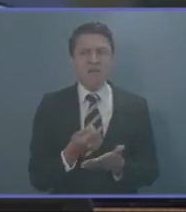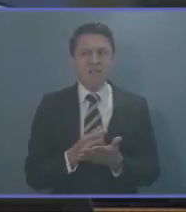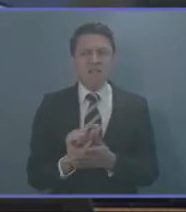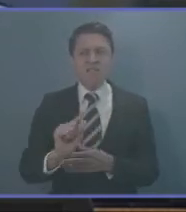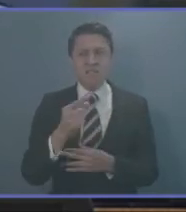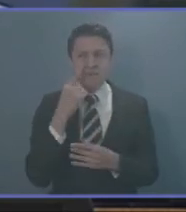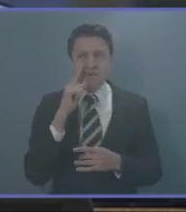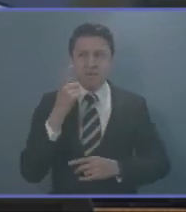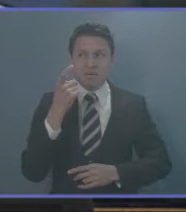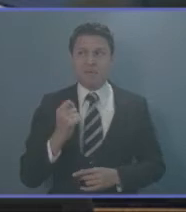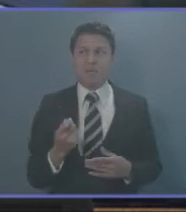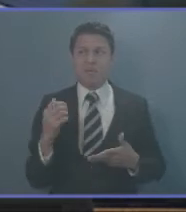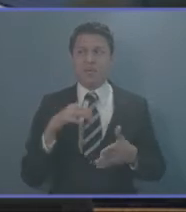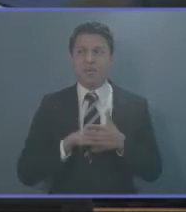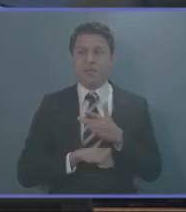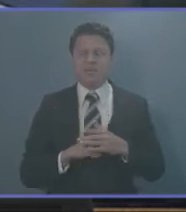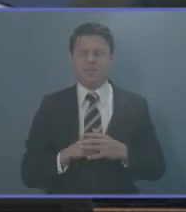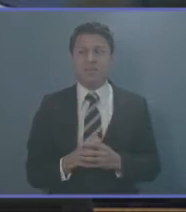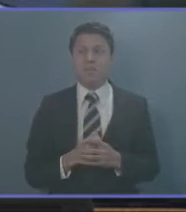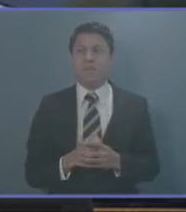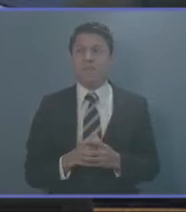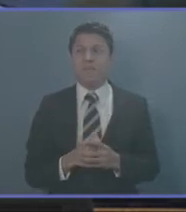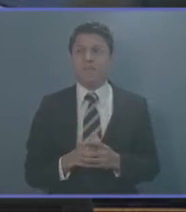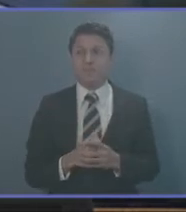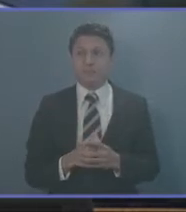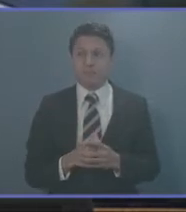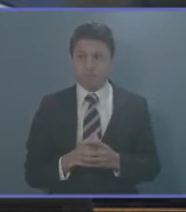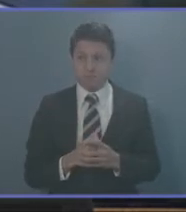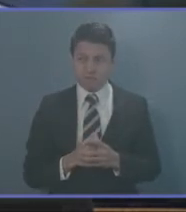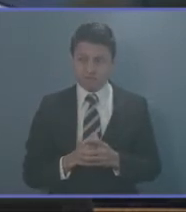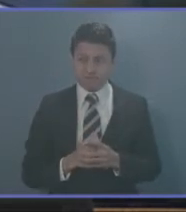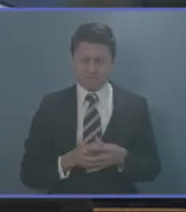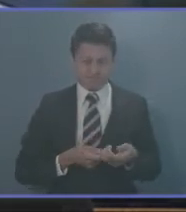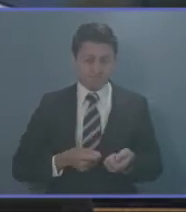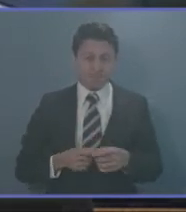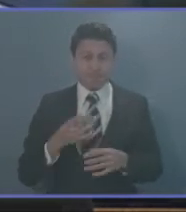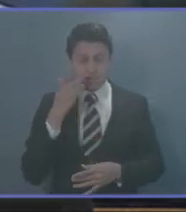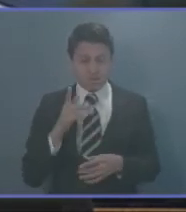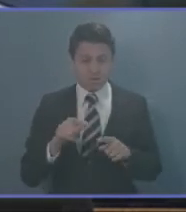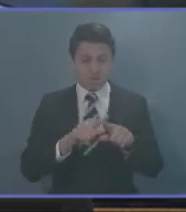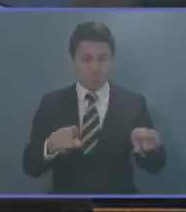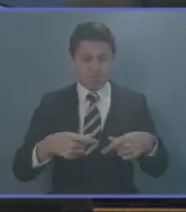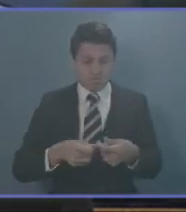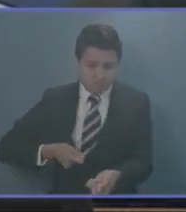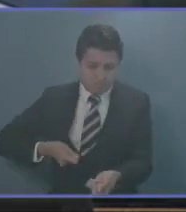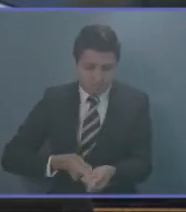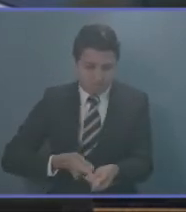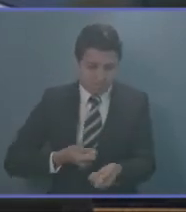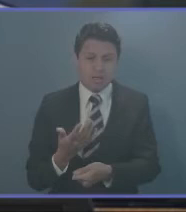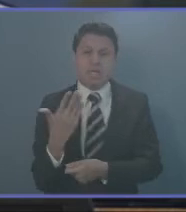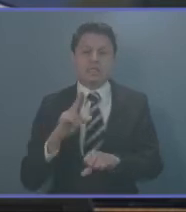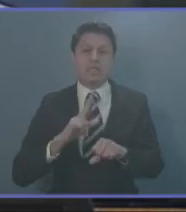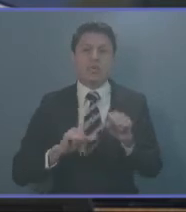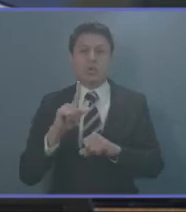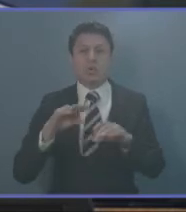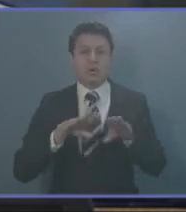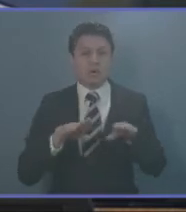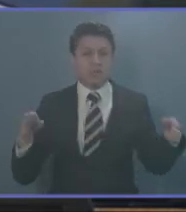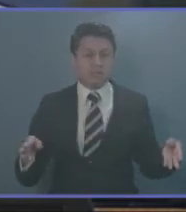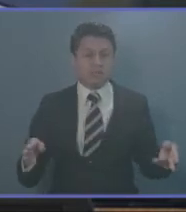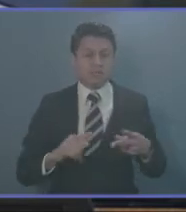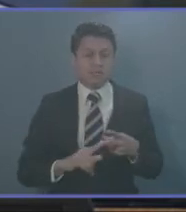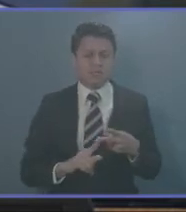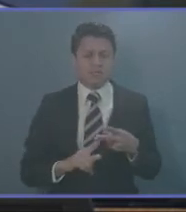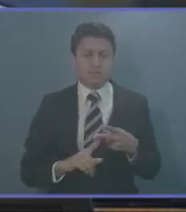mes en concepto de impuestos específicos el siguiente: billares por cada mesa, $15. Juego de dominó cada